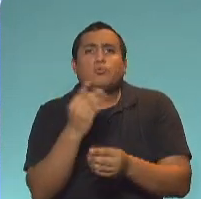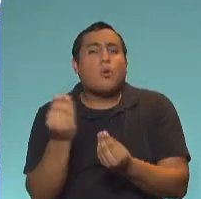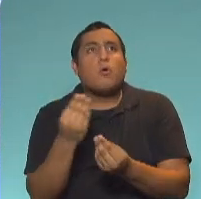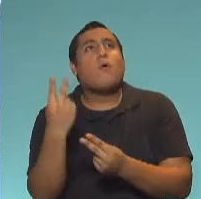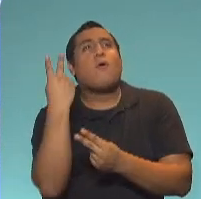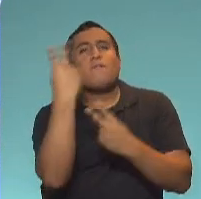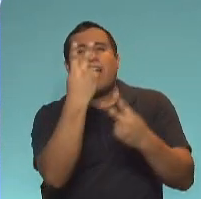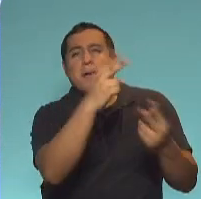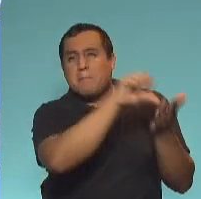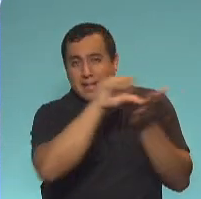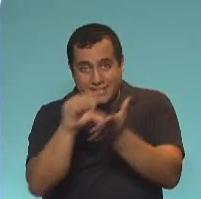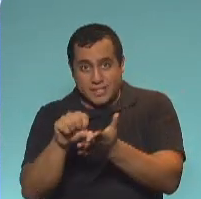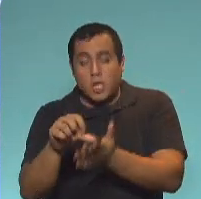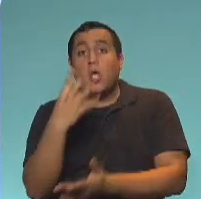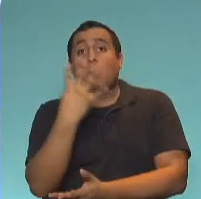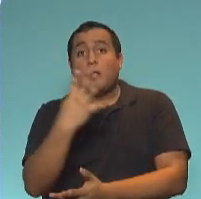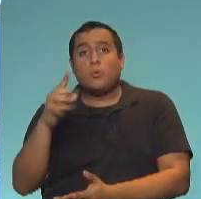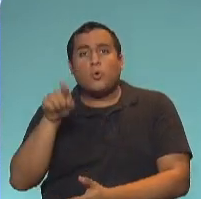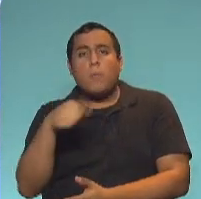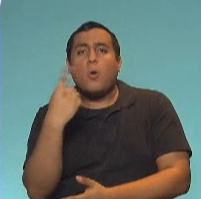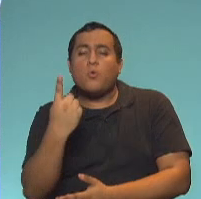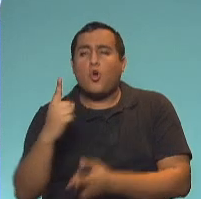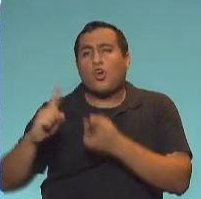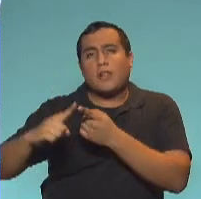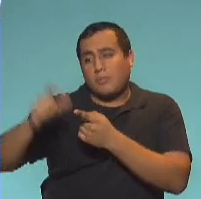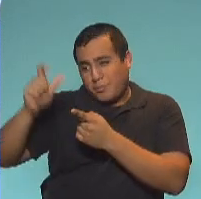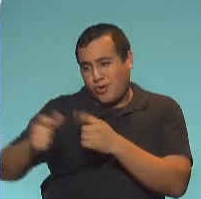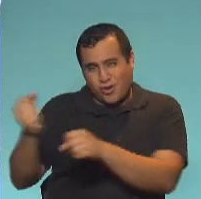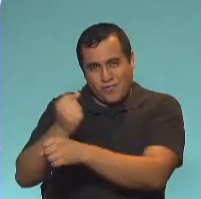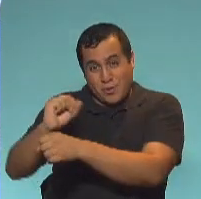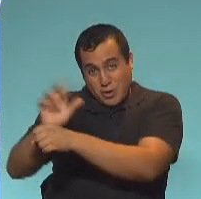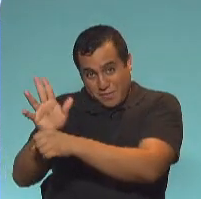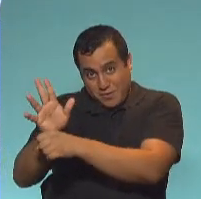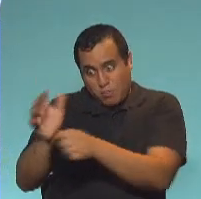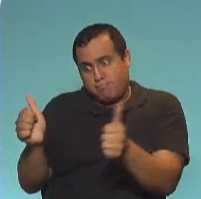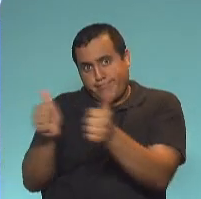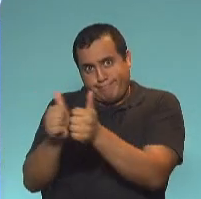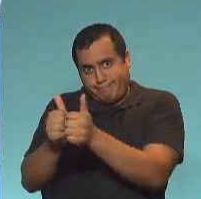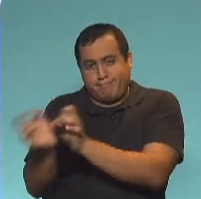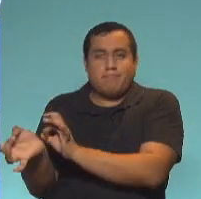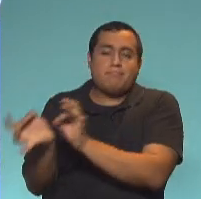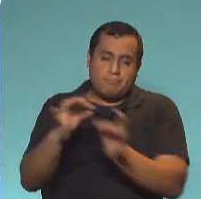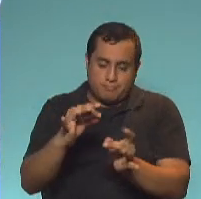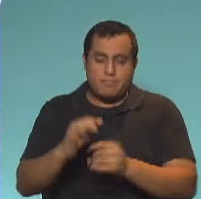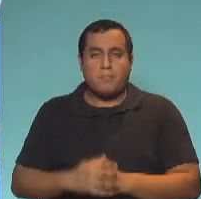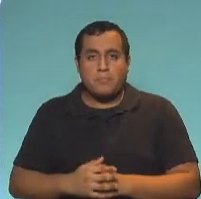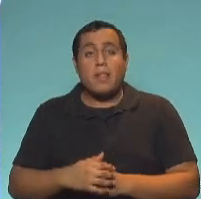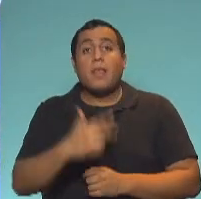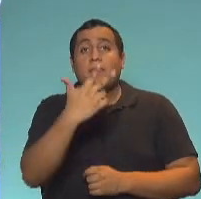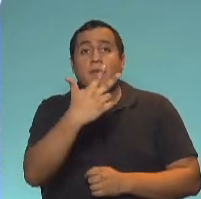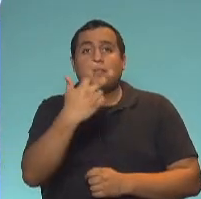al exterior 44 uno por un contacto estrecho con un caso confirmado de coronavirus y el